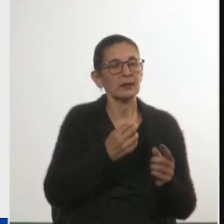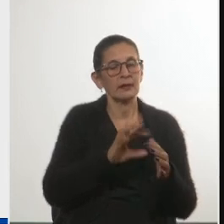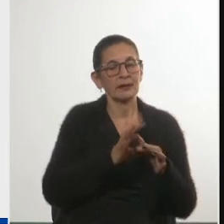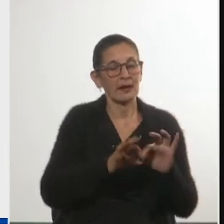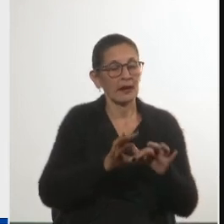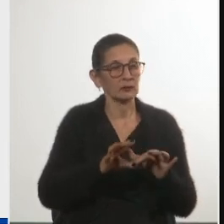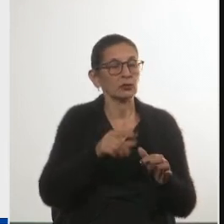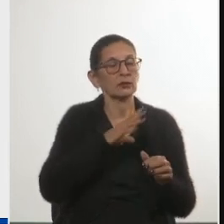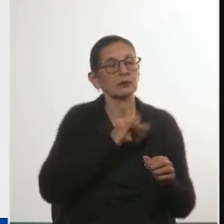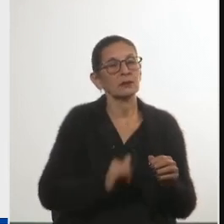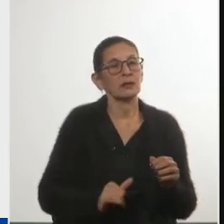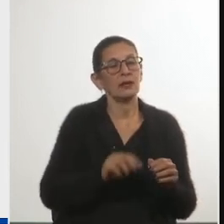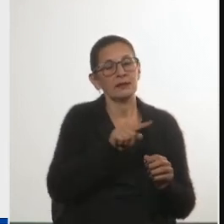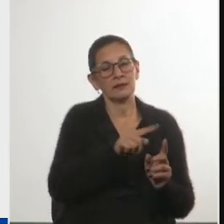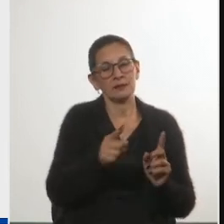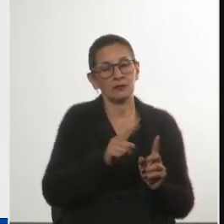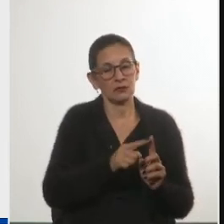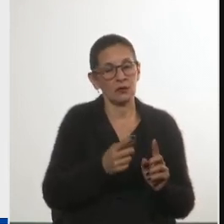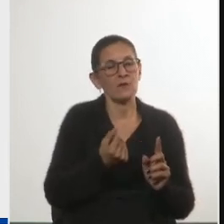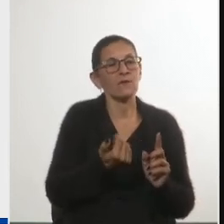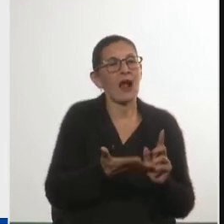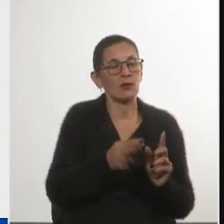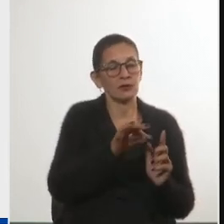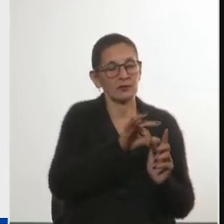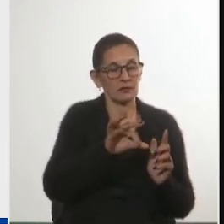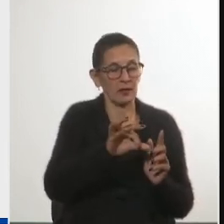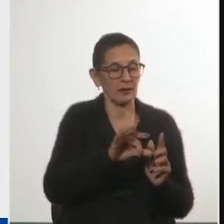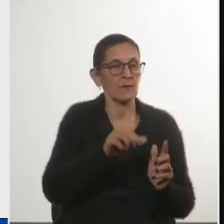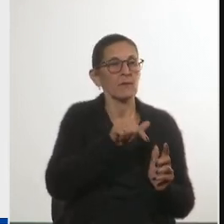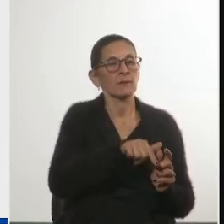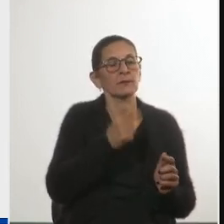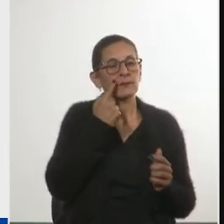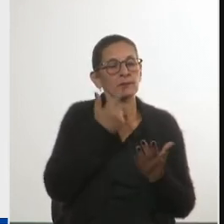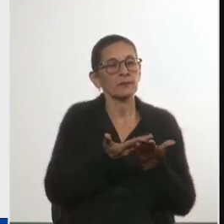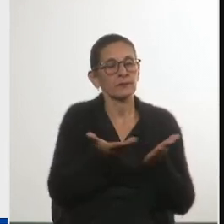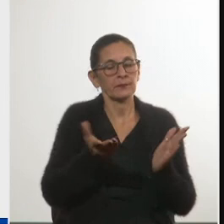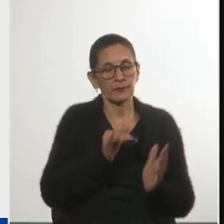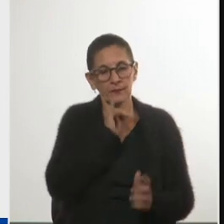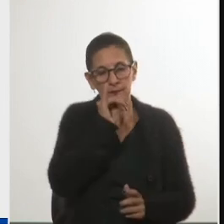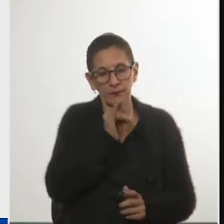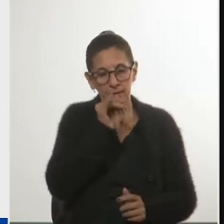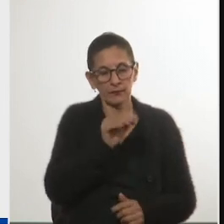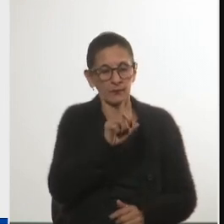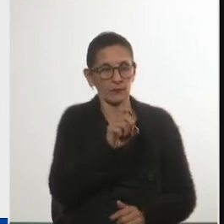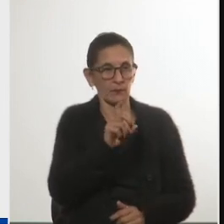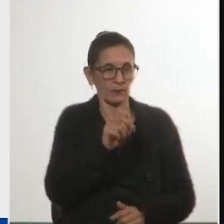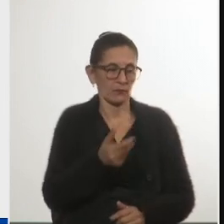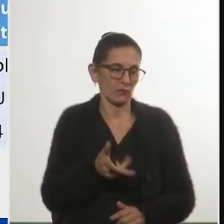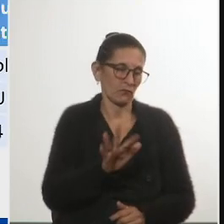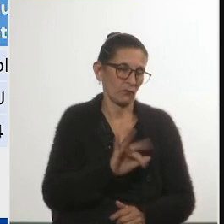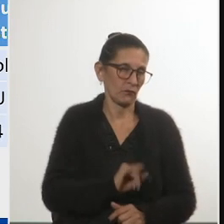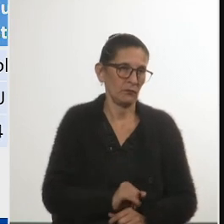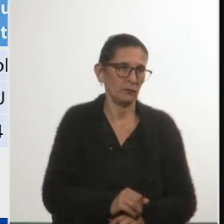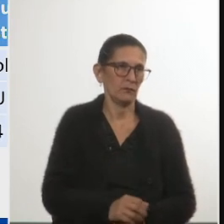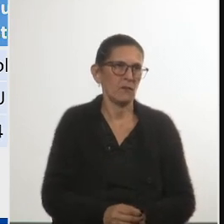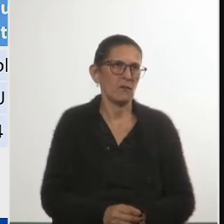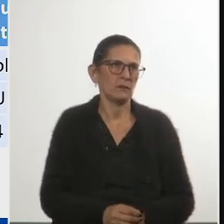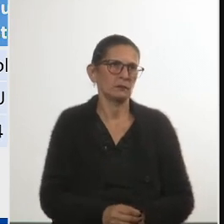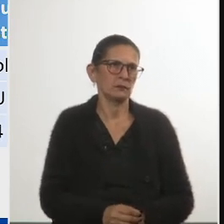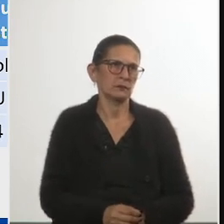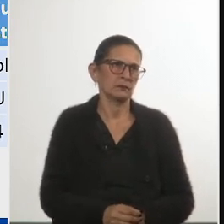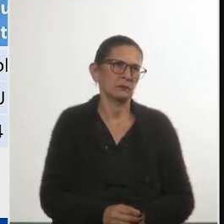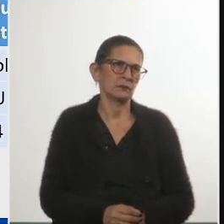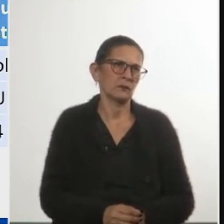correlación entre esos hechos y los valores de sodio en los 3 puntos de muestreo que informa OCE en forma diaria.